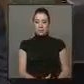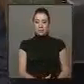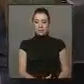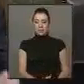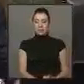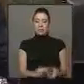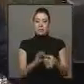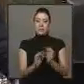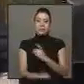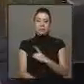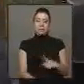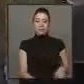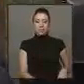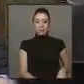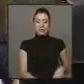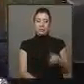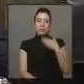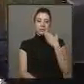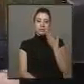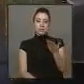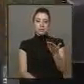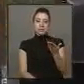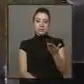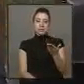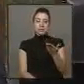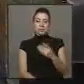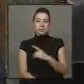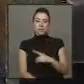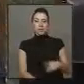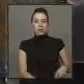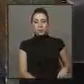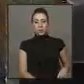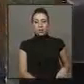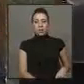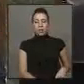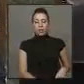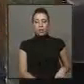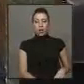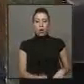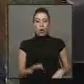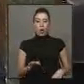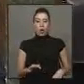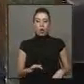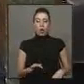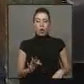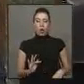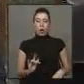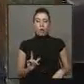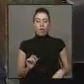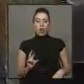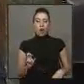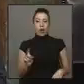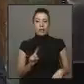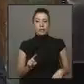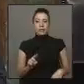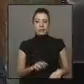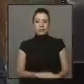Gracias, señor diputado. Te ofrezco la palabra al honorable diputado y amigo don Iván Flores.